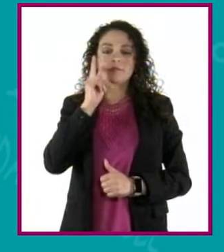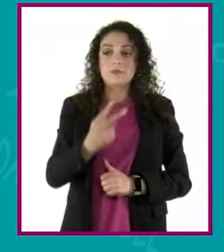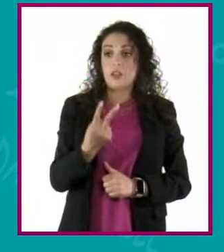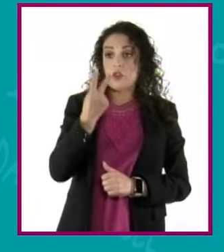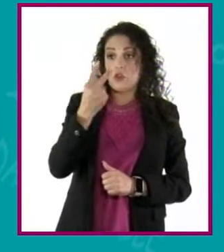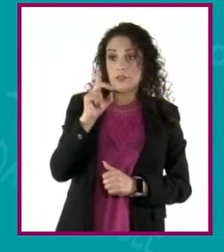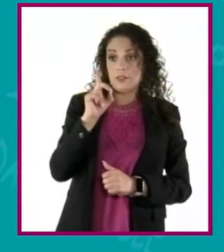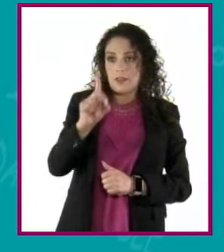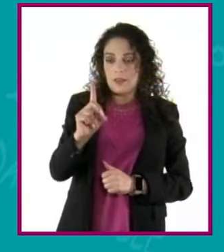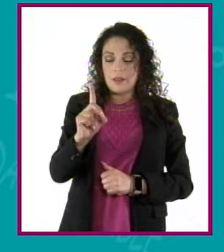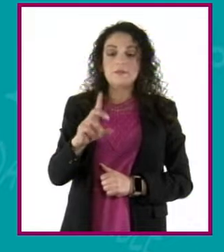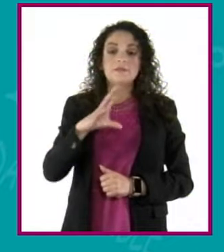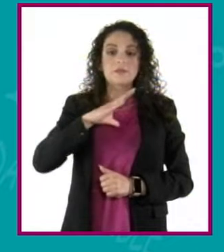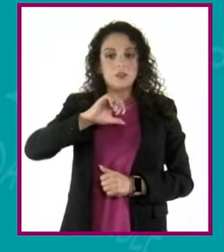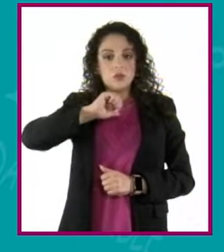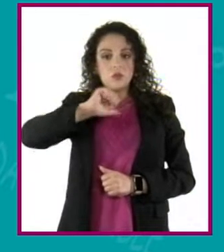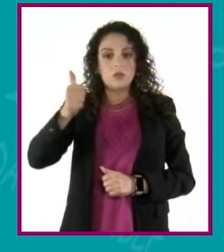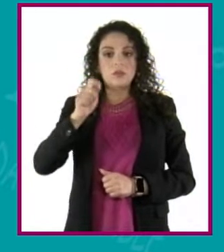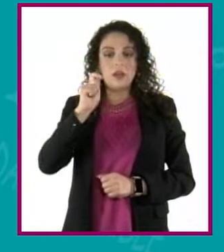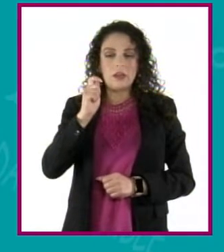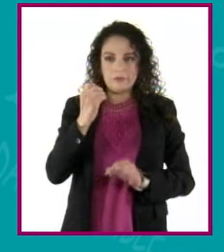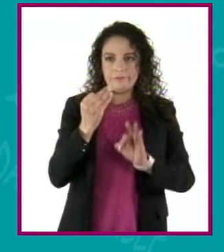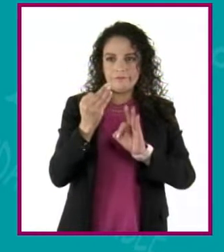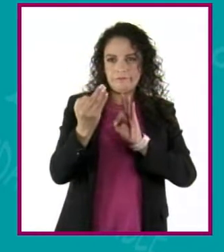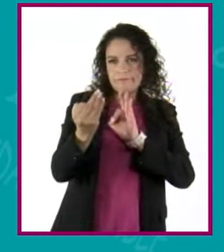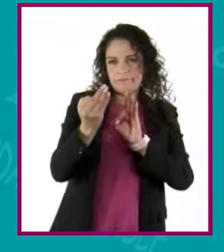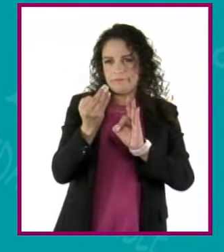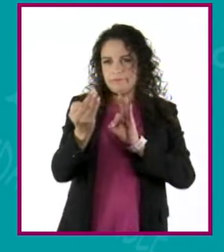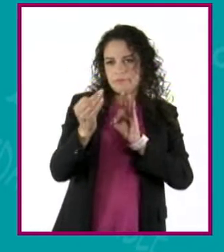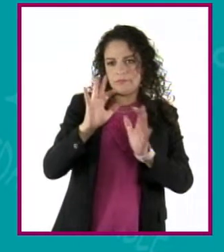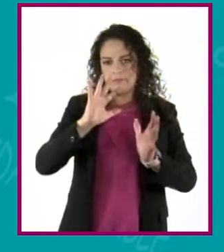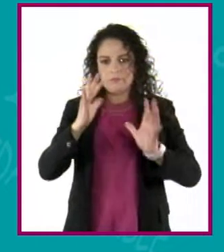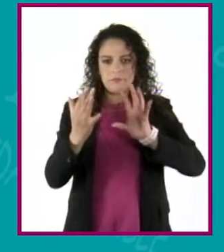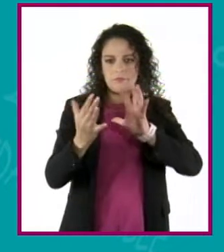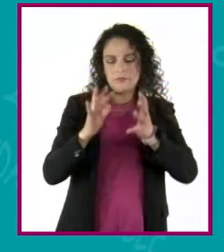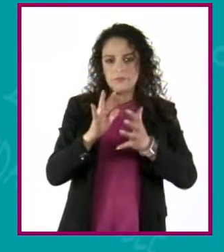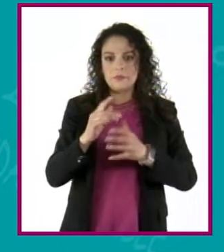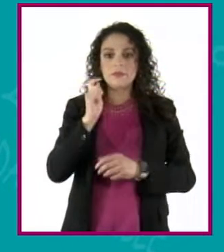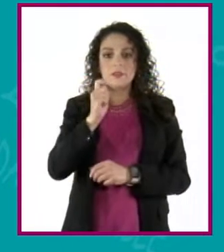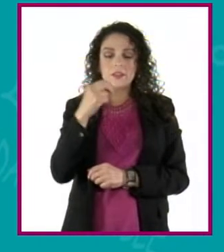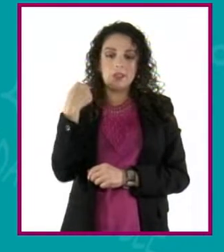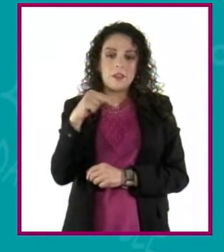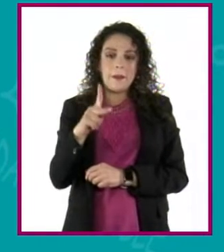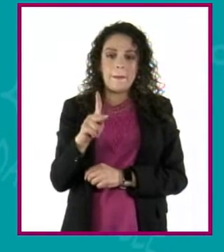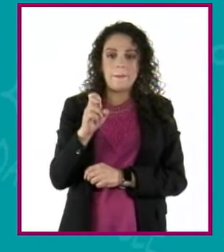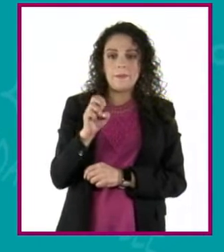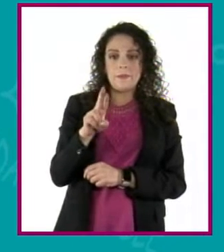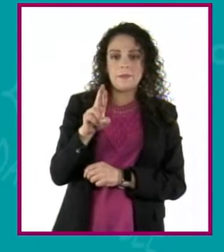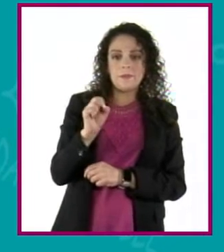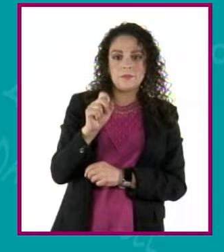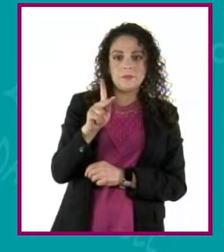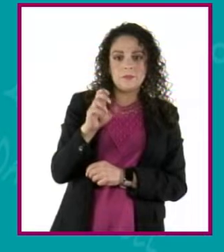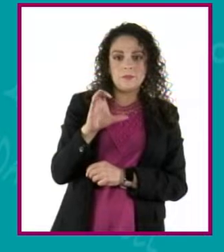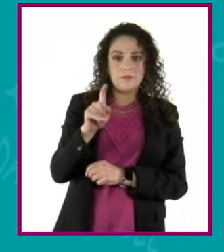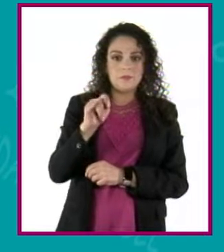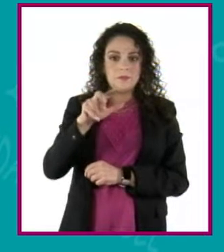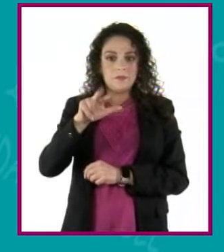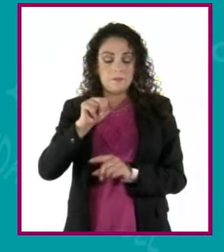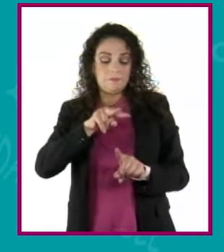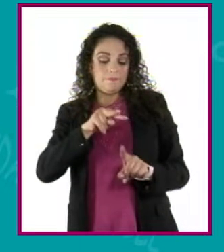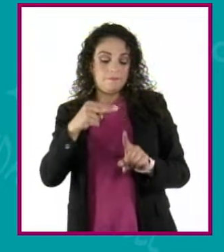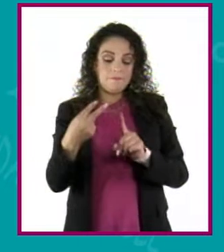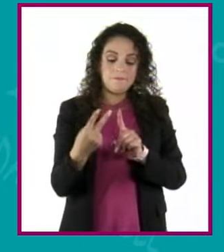se utilizan proyecciones tridimensionales representadas en 2 dimensiones llamadas perspectivas. Gracias a